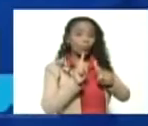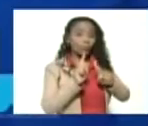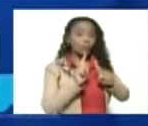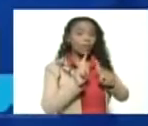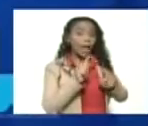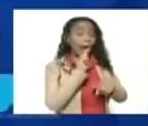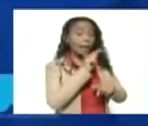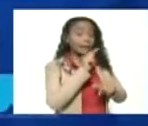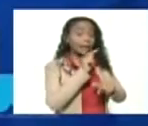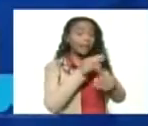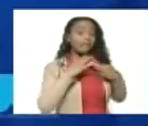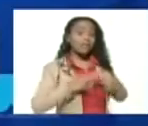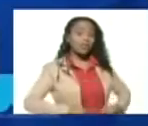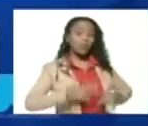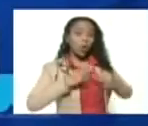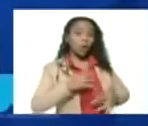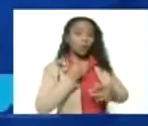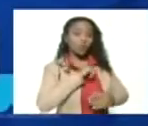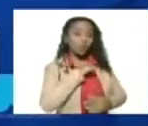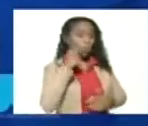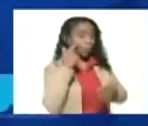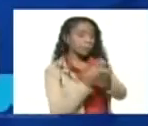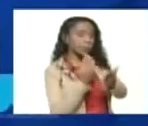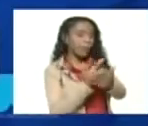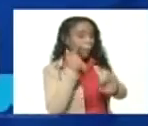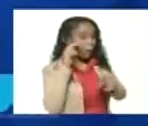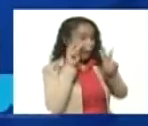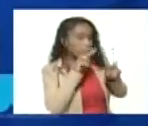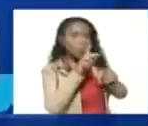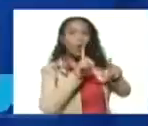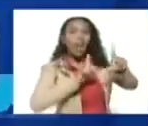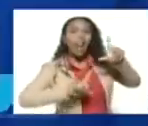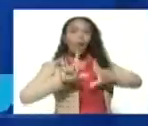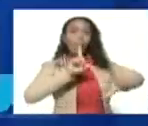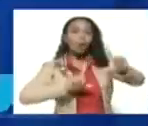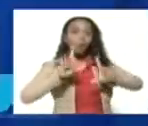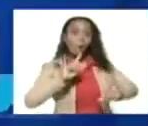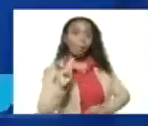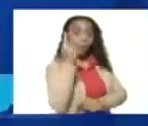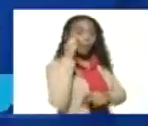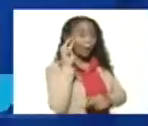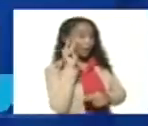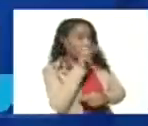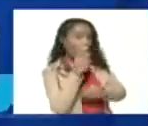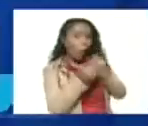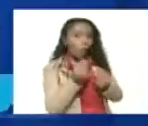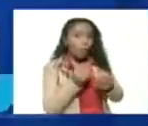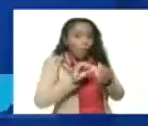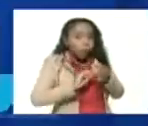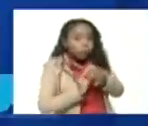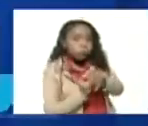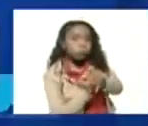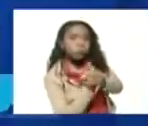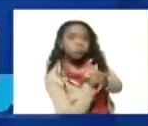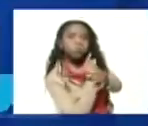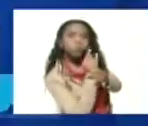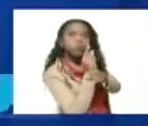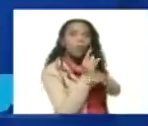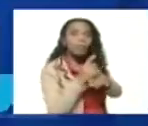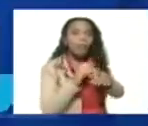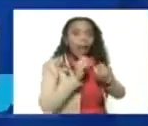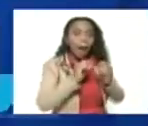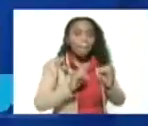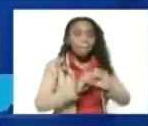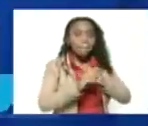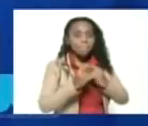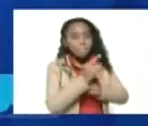calidad fisiológica, que es lo que probamos. Nosotros tenemos un laboratorio de primera para probar la germinación y el vigor antes de salir de